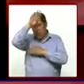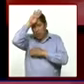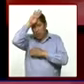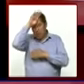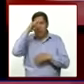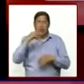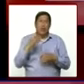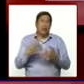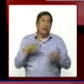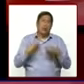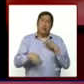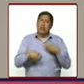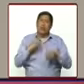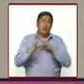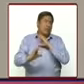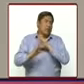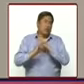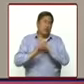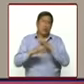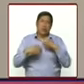alerta.